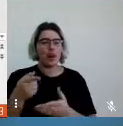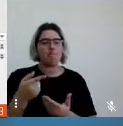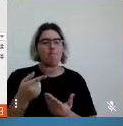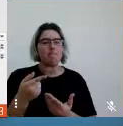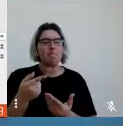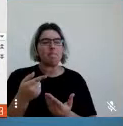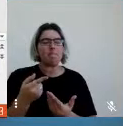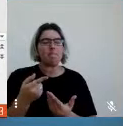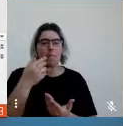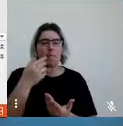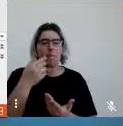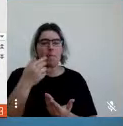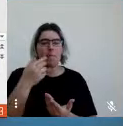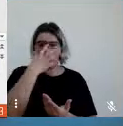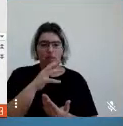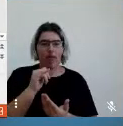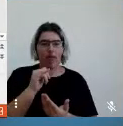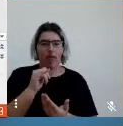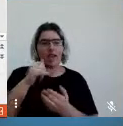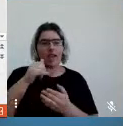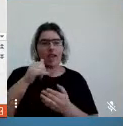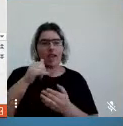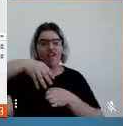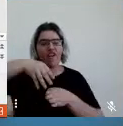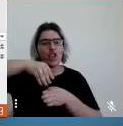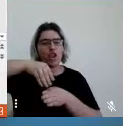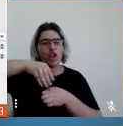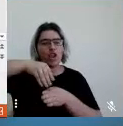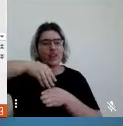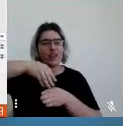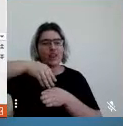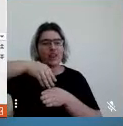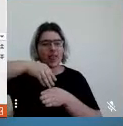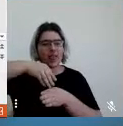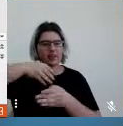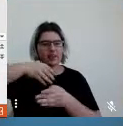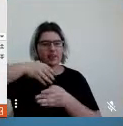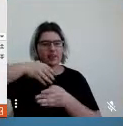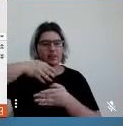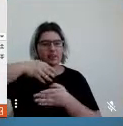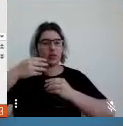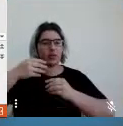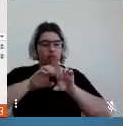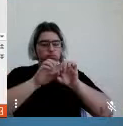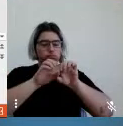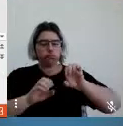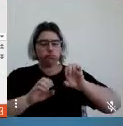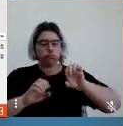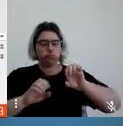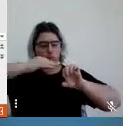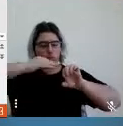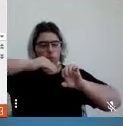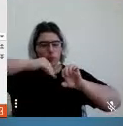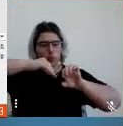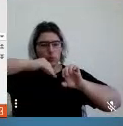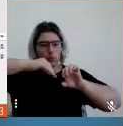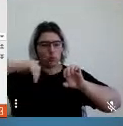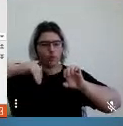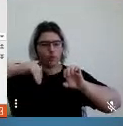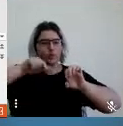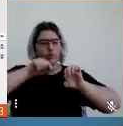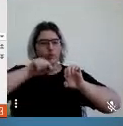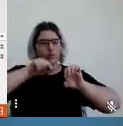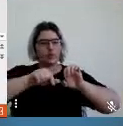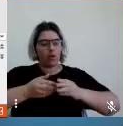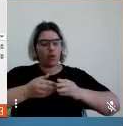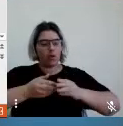Donde se encuentran las vellosidades. Y estas vellosidades son las que se encargan de absorber todos los nutrientes y trasladarlos al torrente sanguíneo.